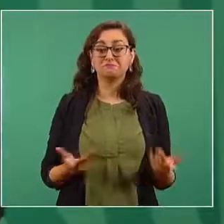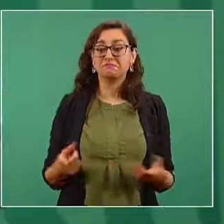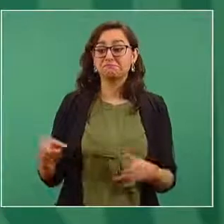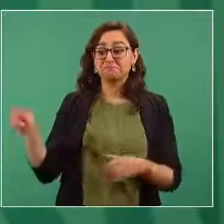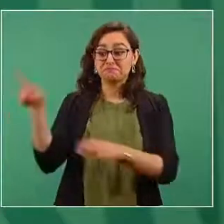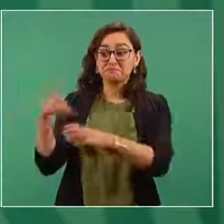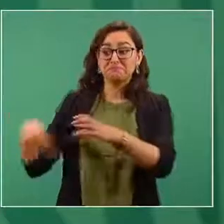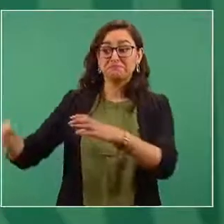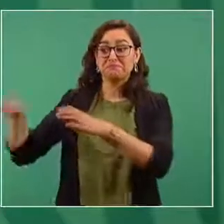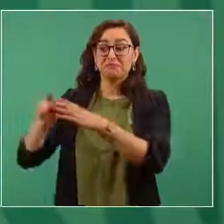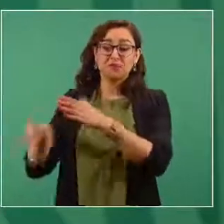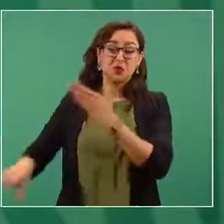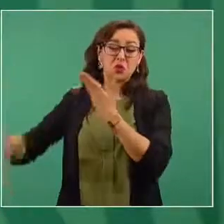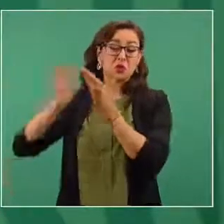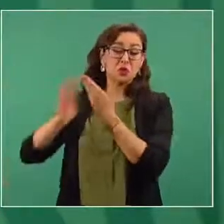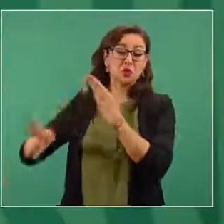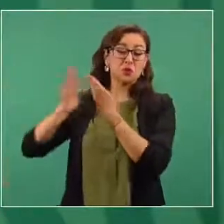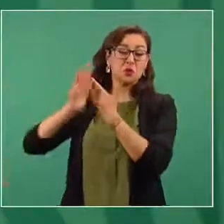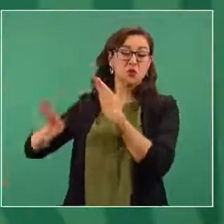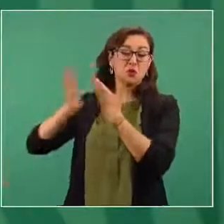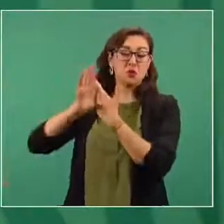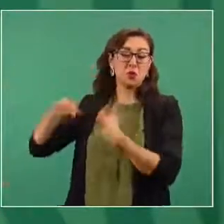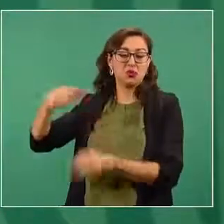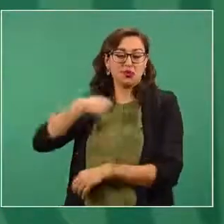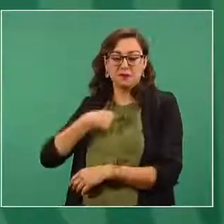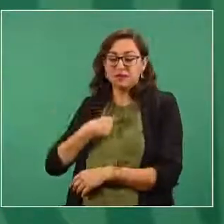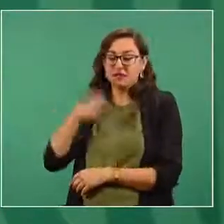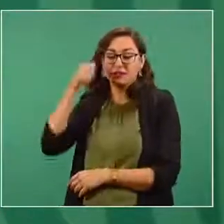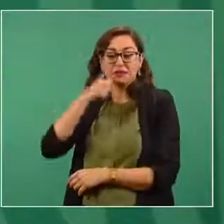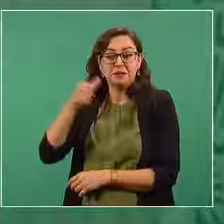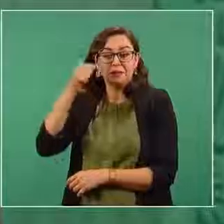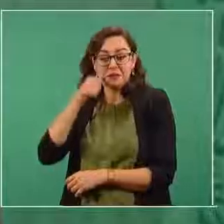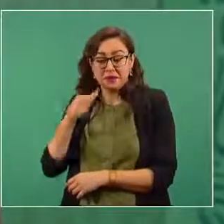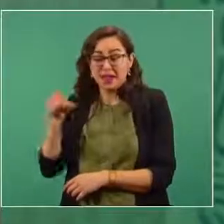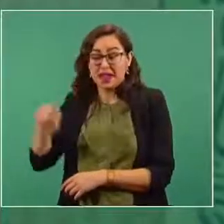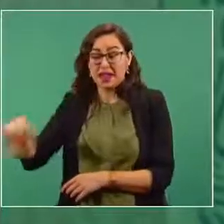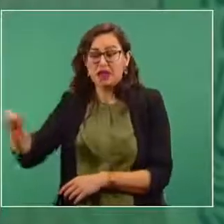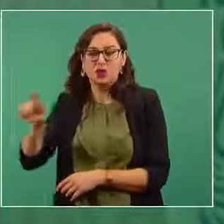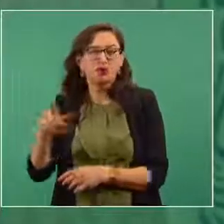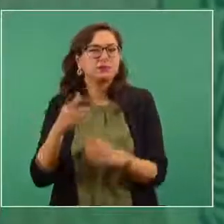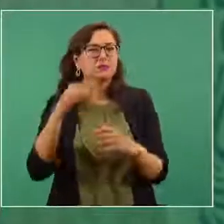opositores están esperando de que el presidente Biden me dijera,